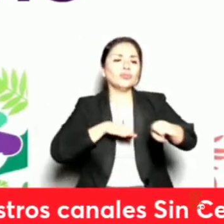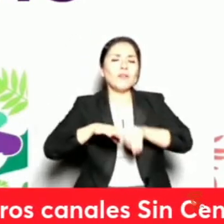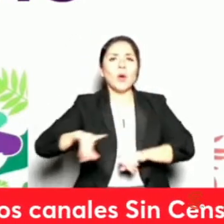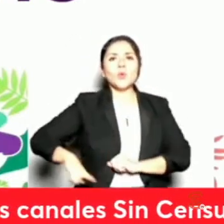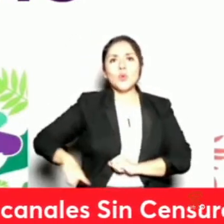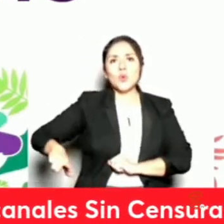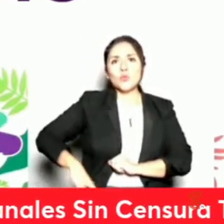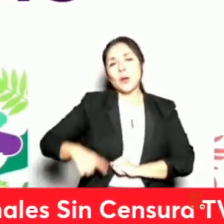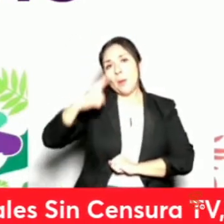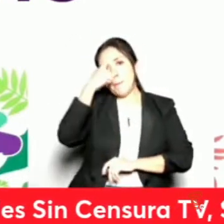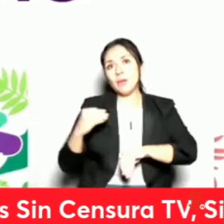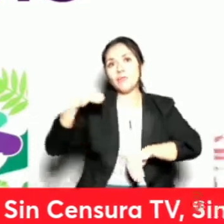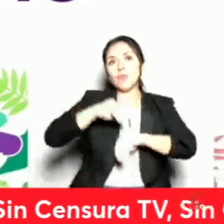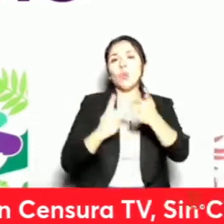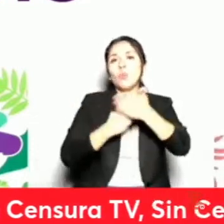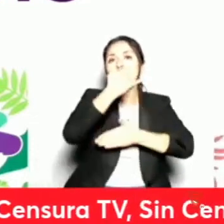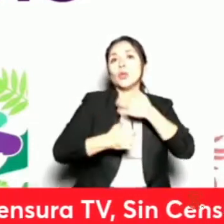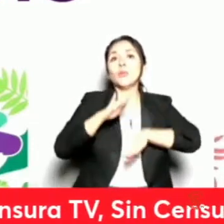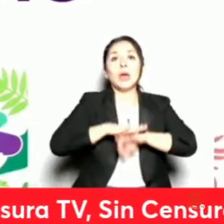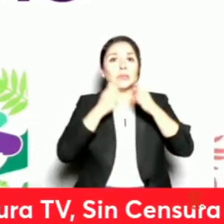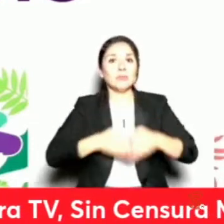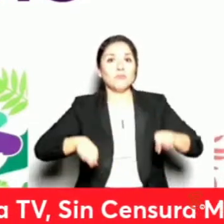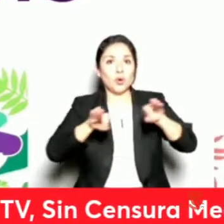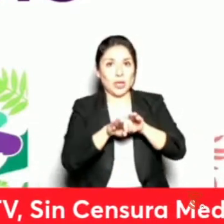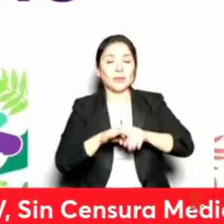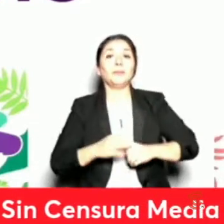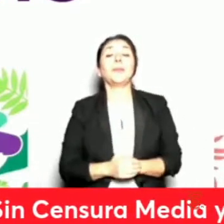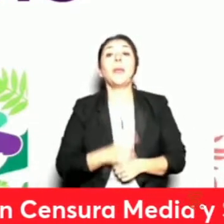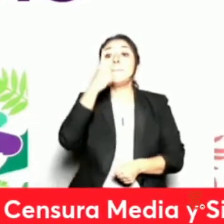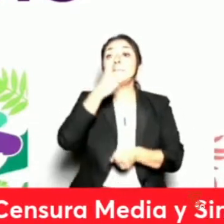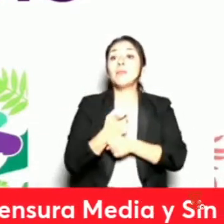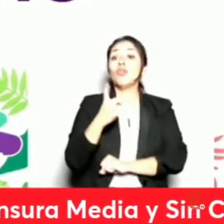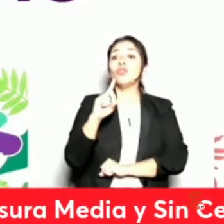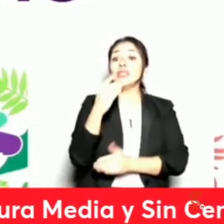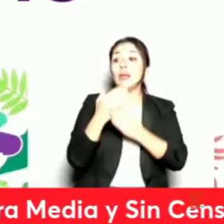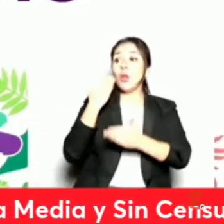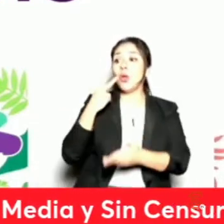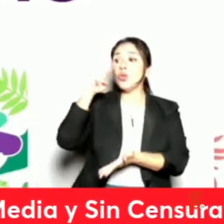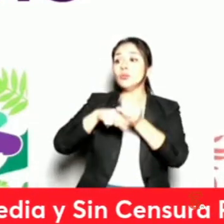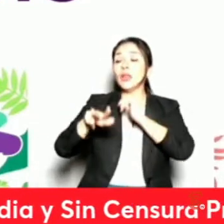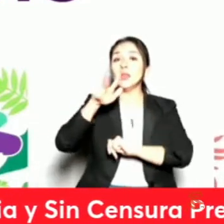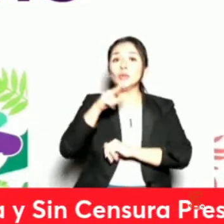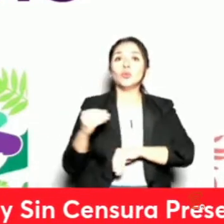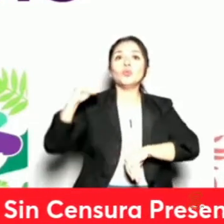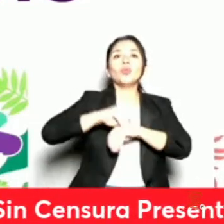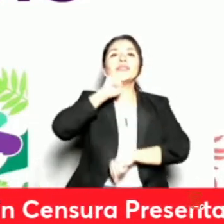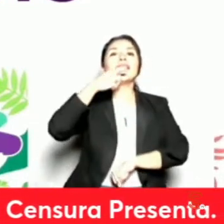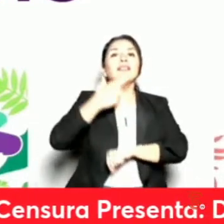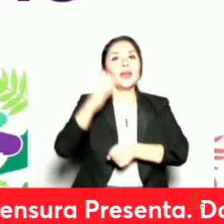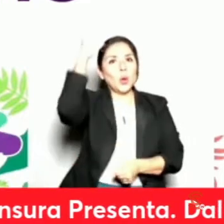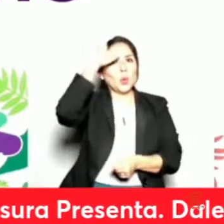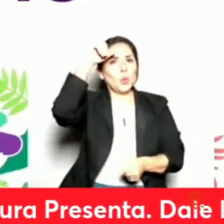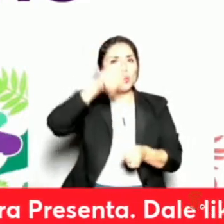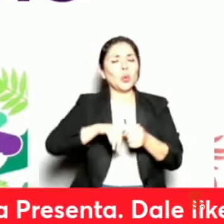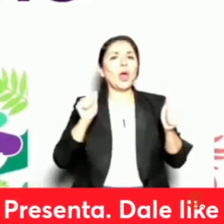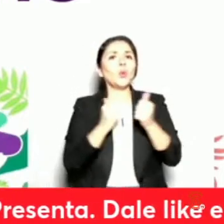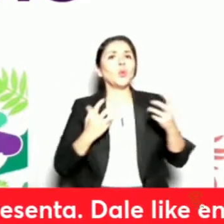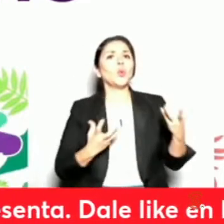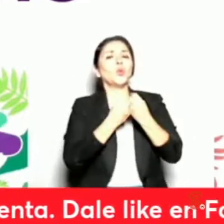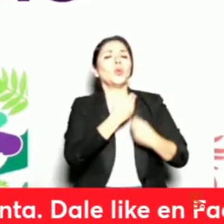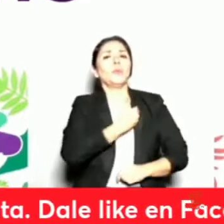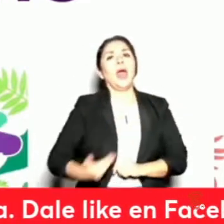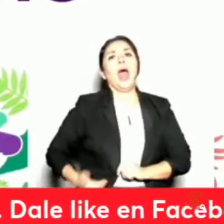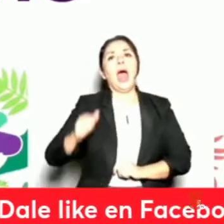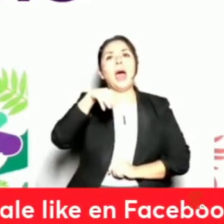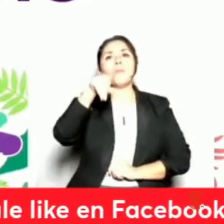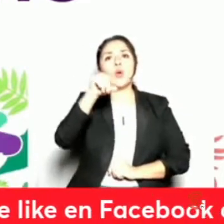y en la gestión de proyectos de largo alcance. Desde el 1 de diciembre de 2018 es secretaria de Cultura del gobierno del presidente Andrés Manuel López Obrador,